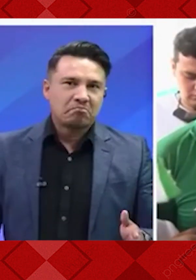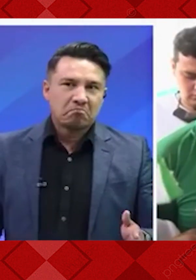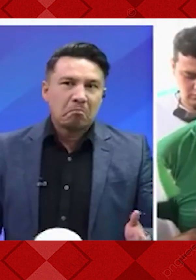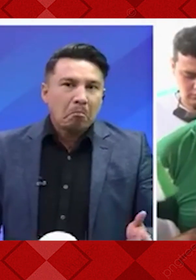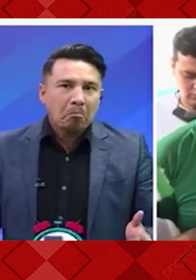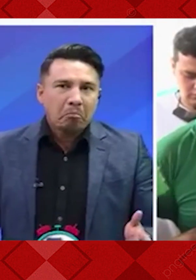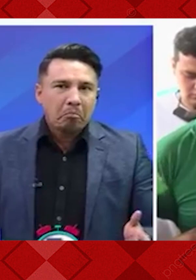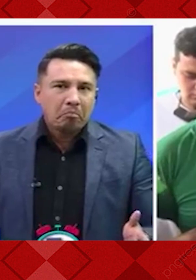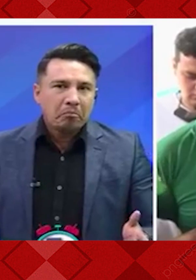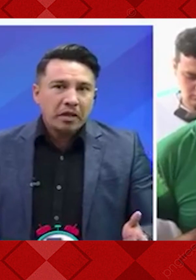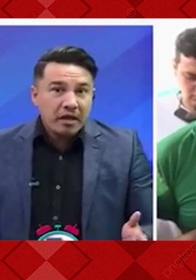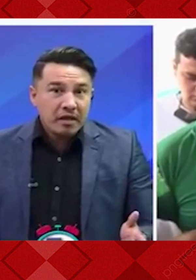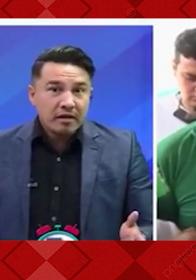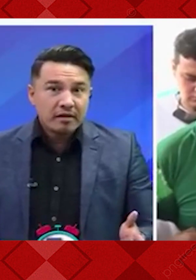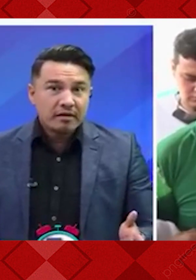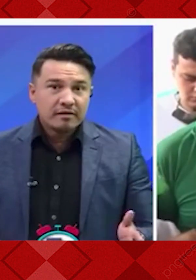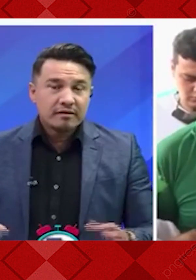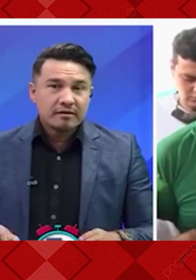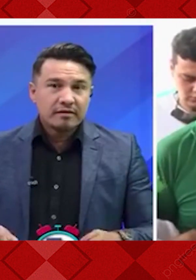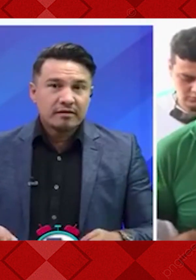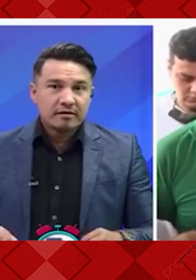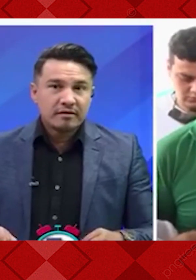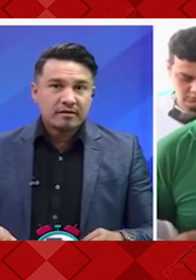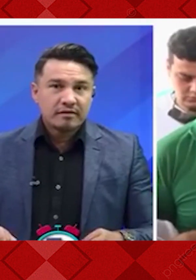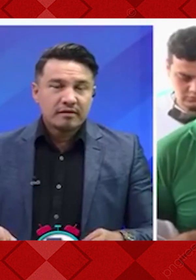declara y...